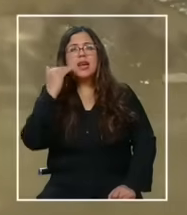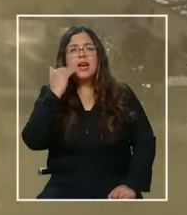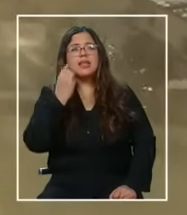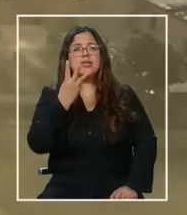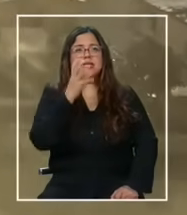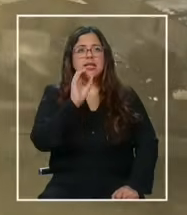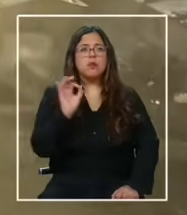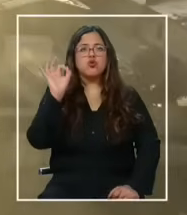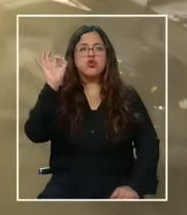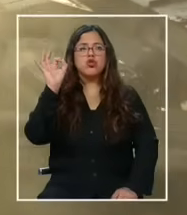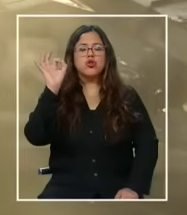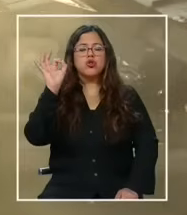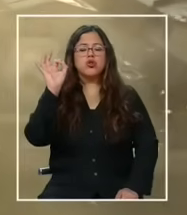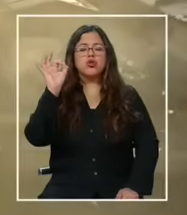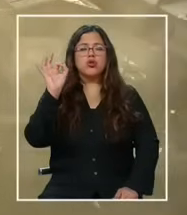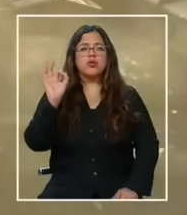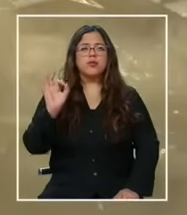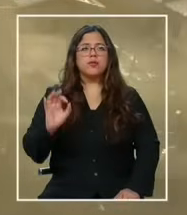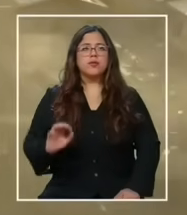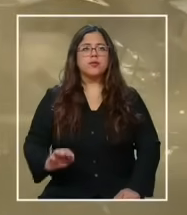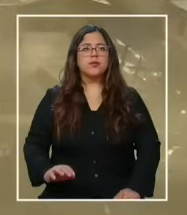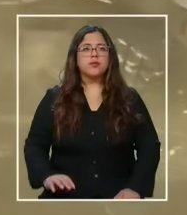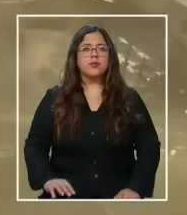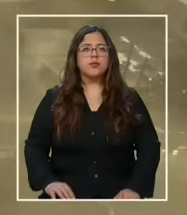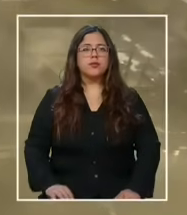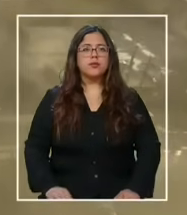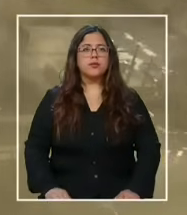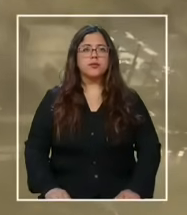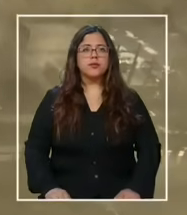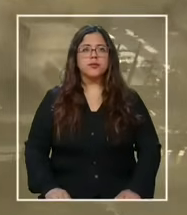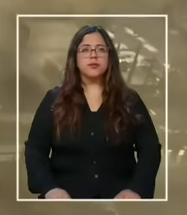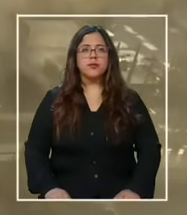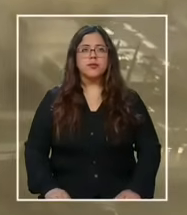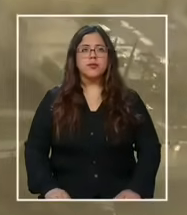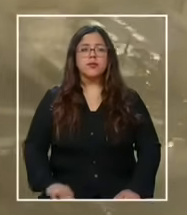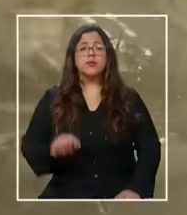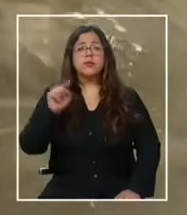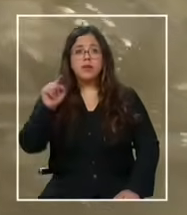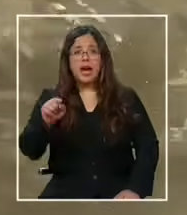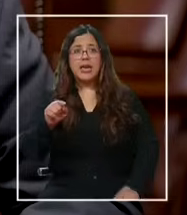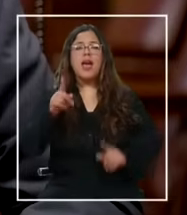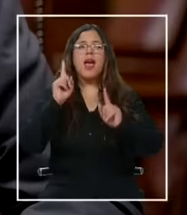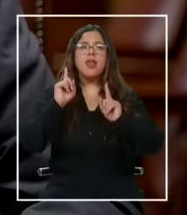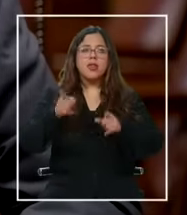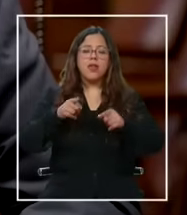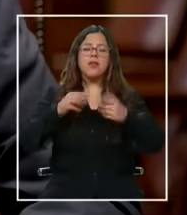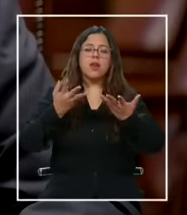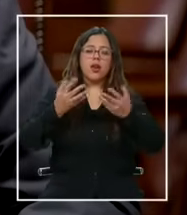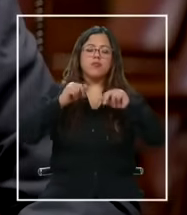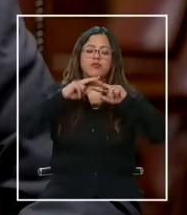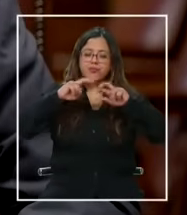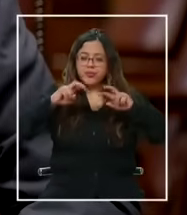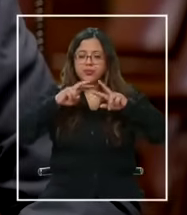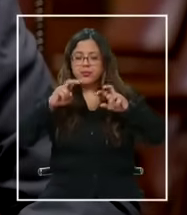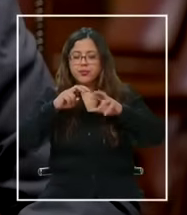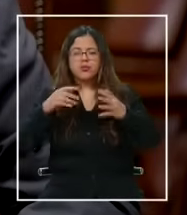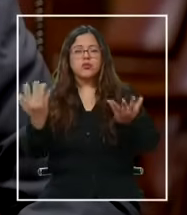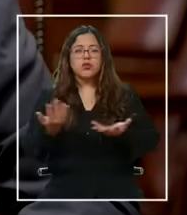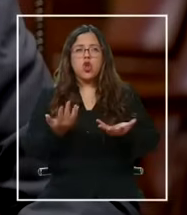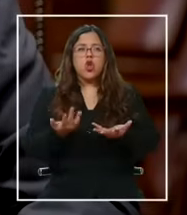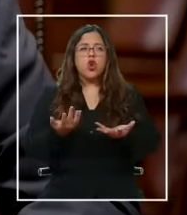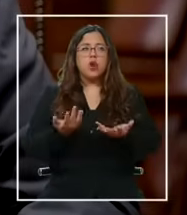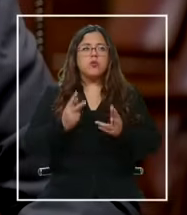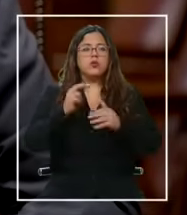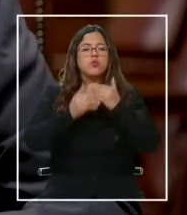un 30% porque ahí también yo creo que hay que bastante que revisar en torno a Cómo